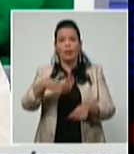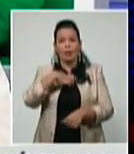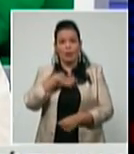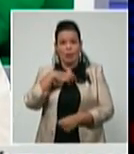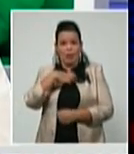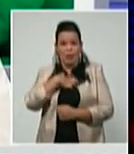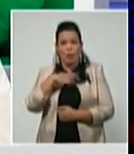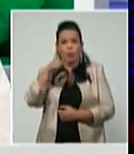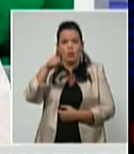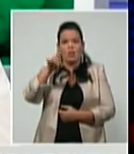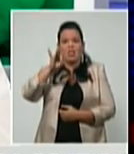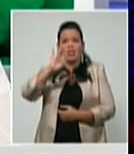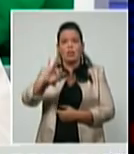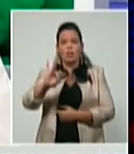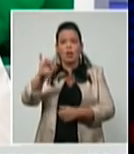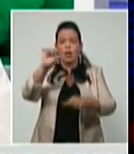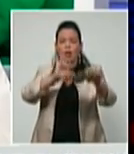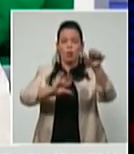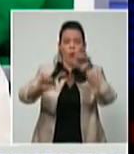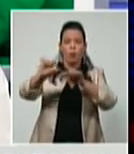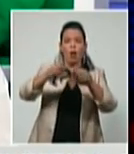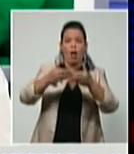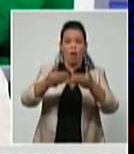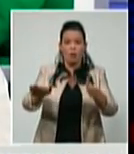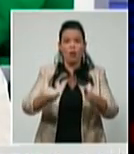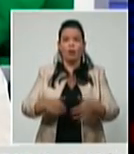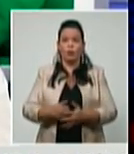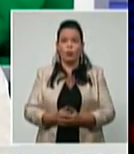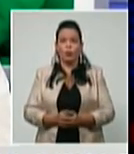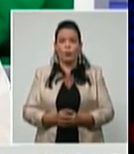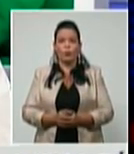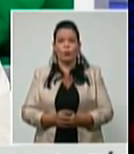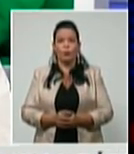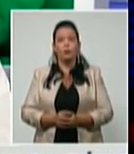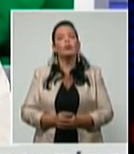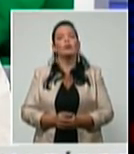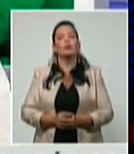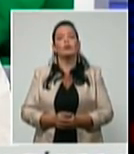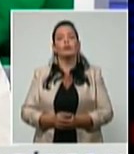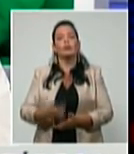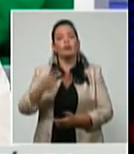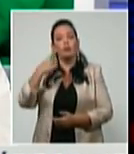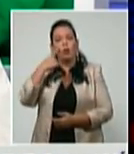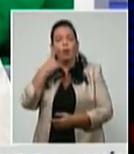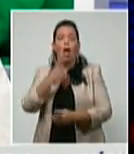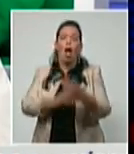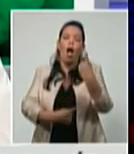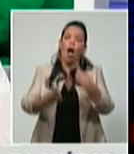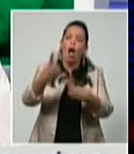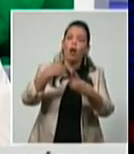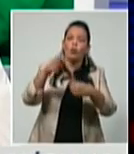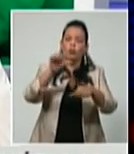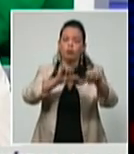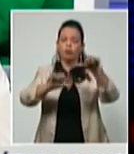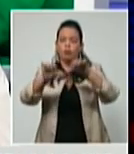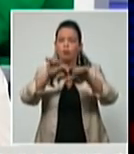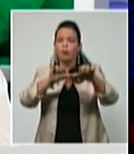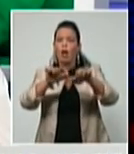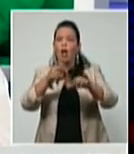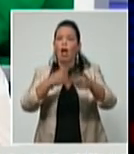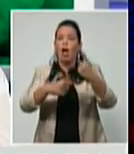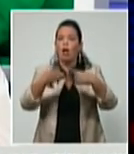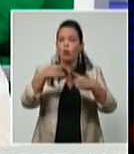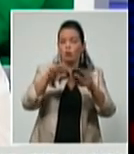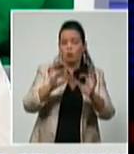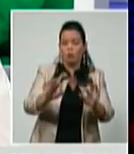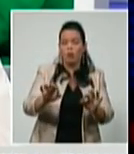abiertos, que ustedes se dan cuenta que algunos de estos laboratorios territorialmente tienen que ver con